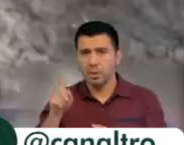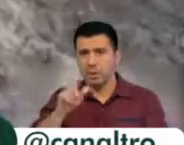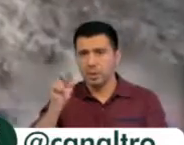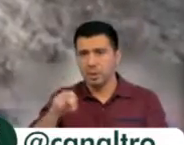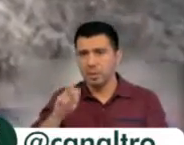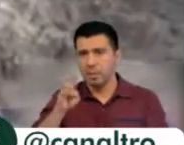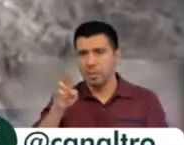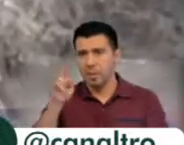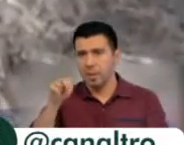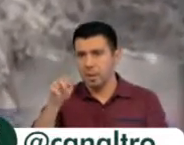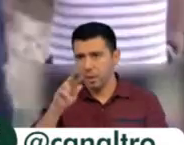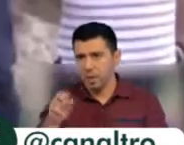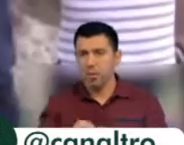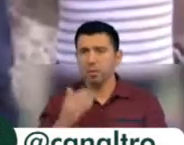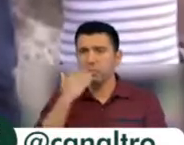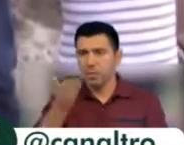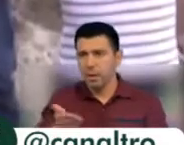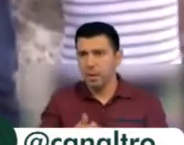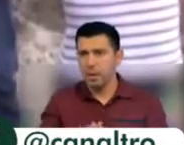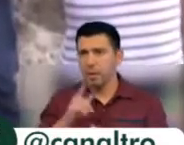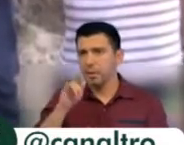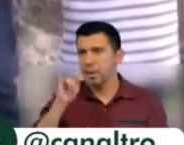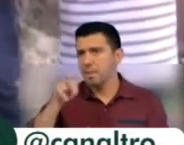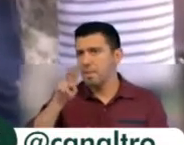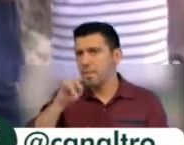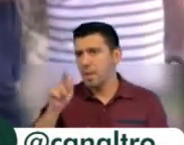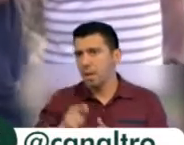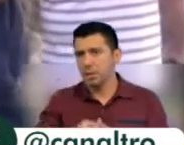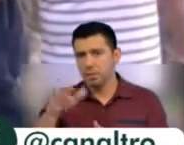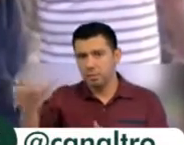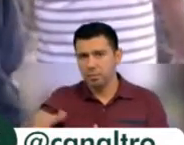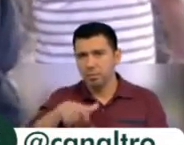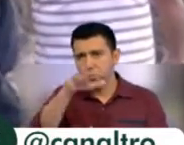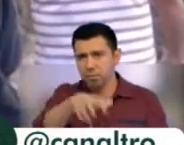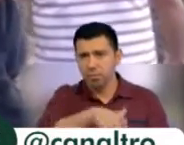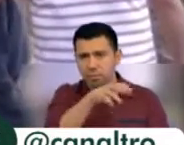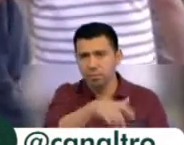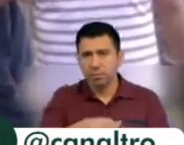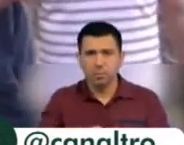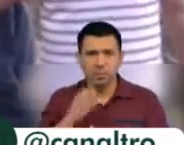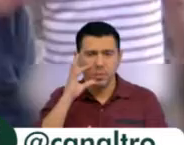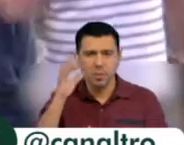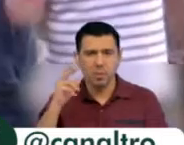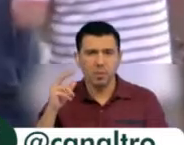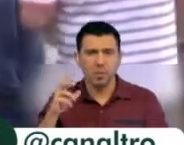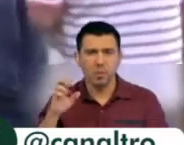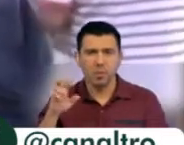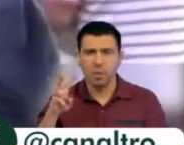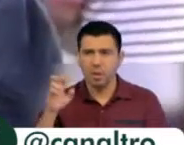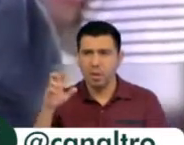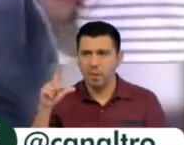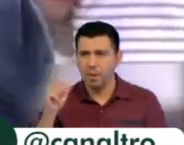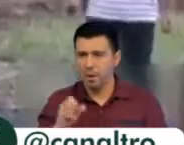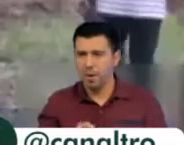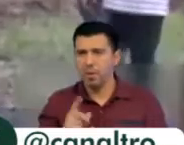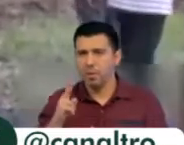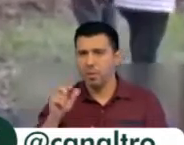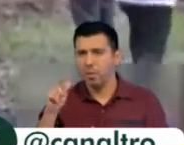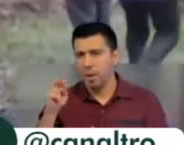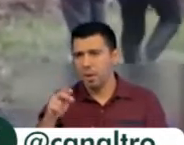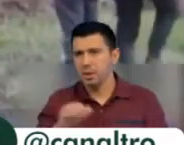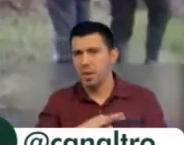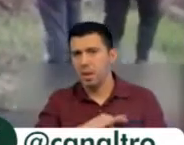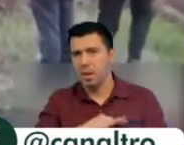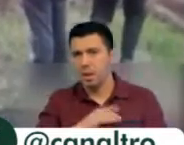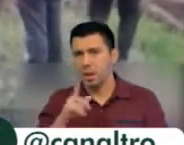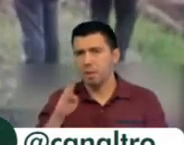gracias a Invías por el esfuerzo que hace, gracias a Evelio Valencia, al alcalde del municipio de La Bateca, que ha estado muy al frente,